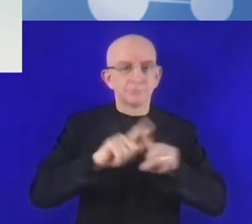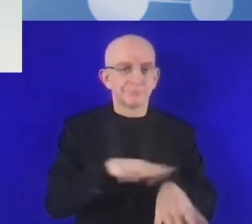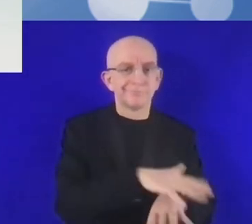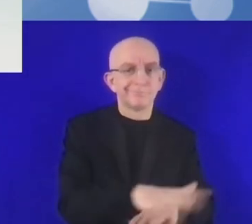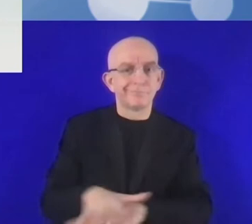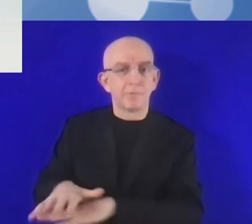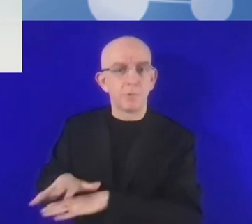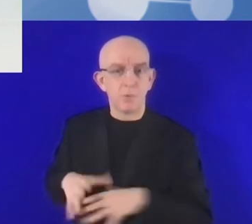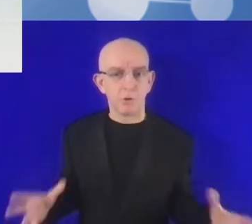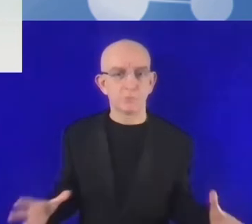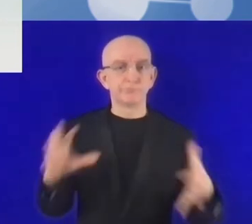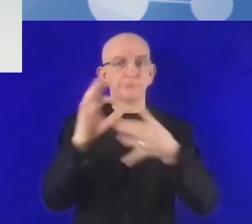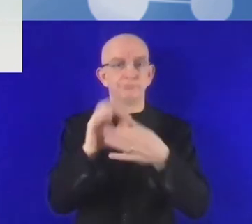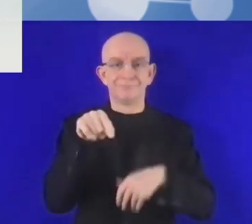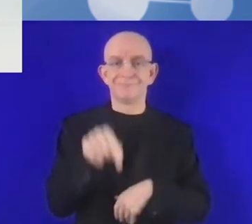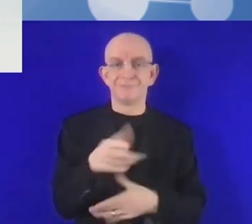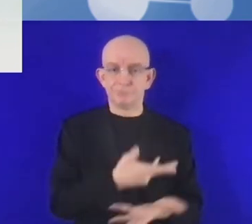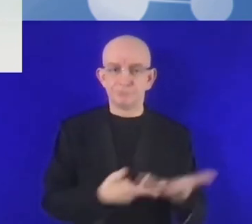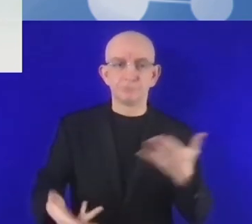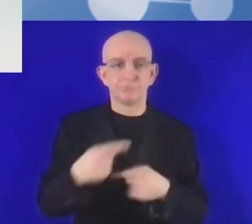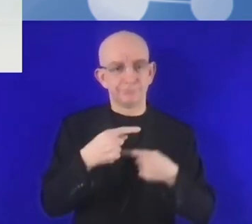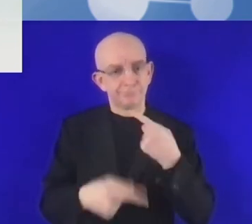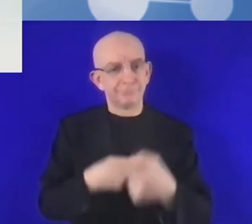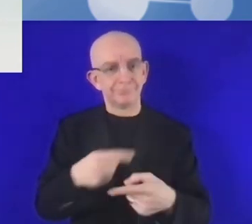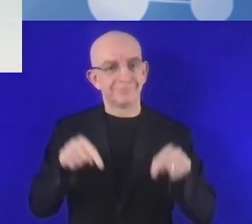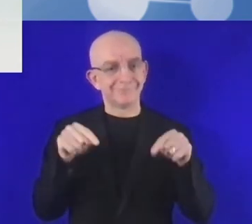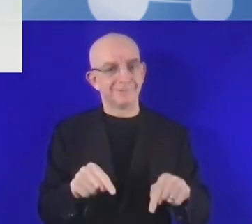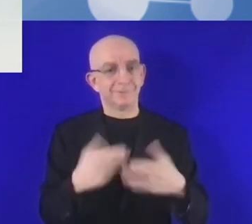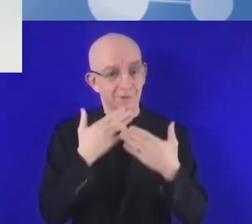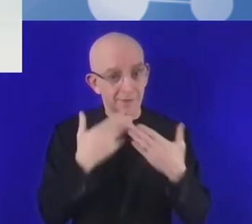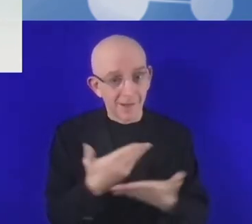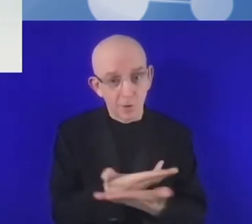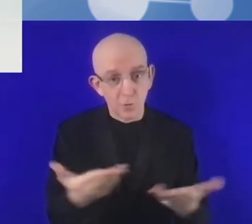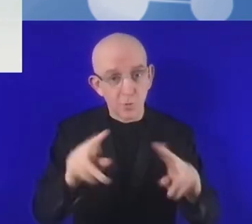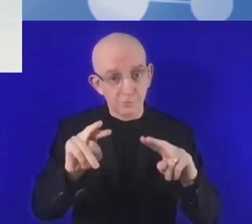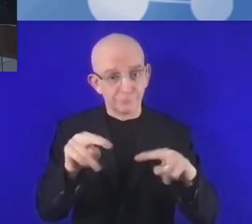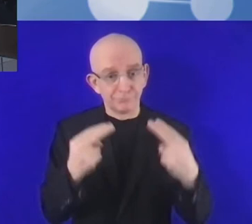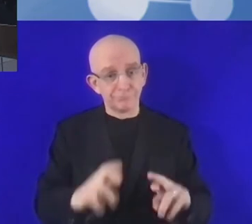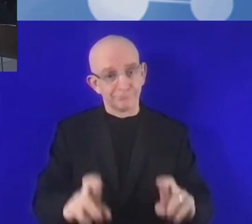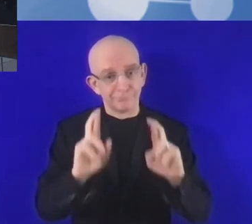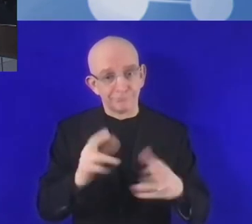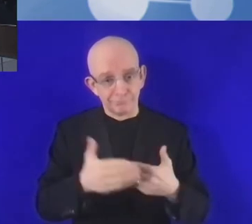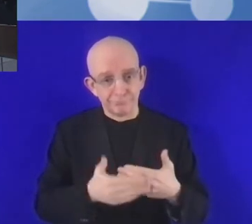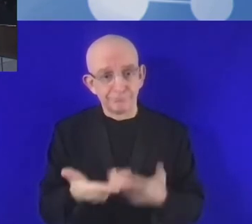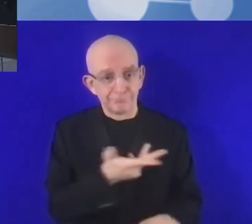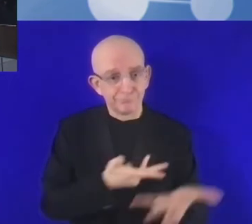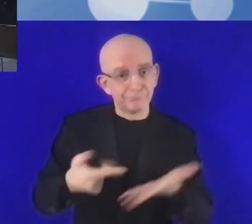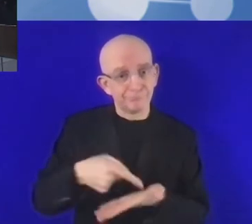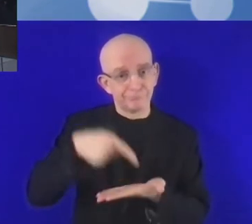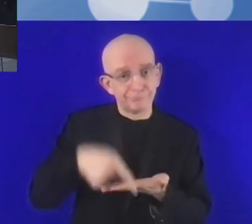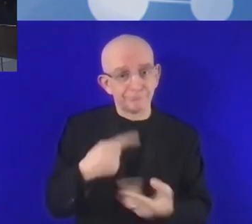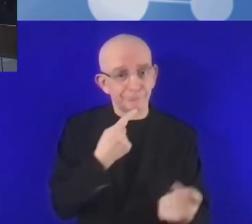abierta, única, estable y amigable. Muchas gracias a todos por su atención